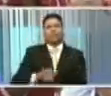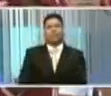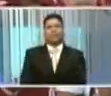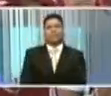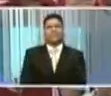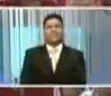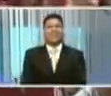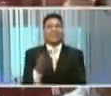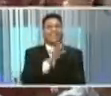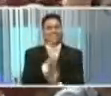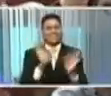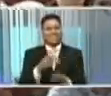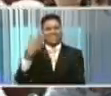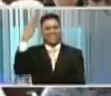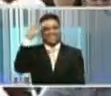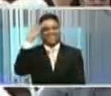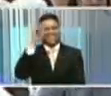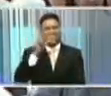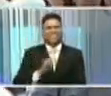Nadie tiene excusa